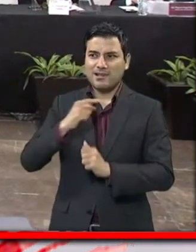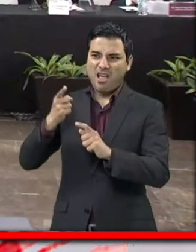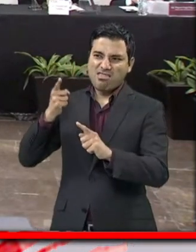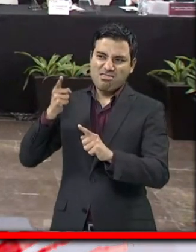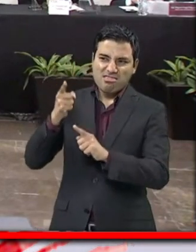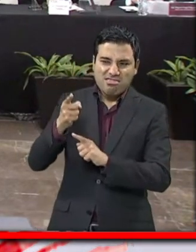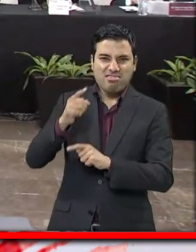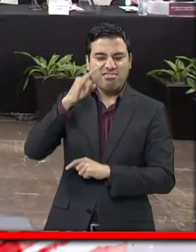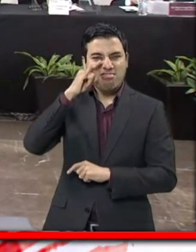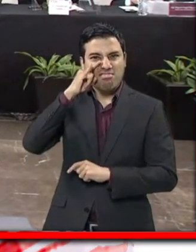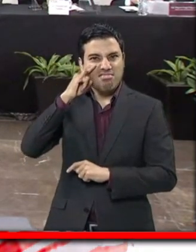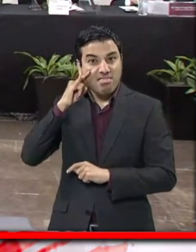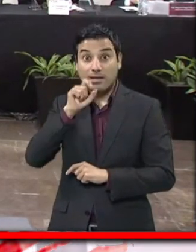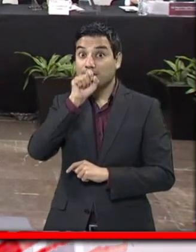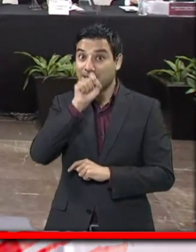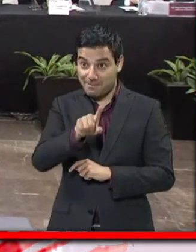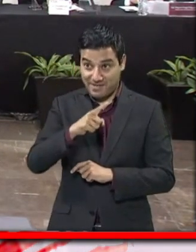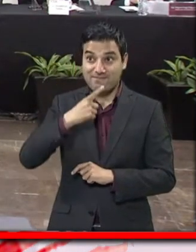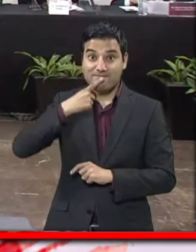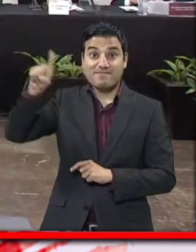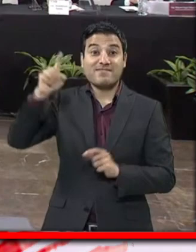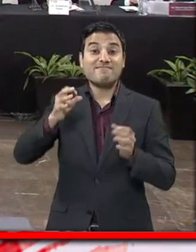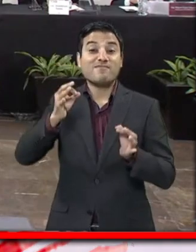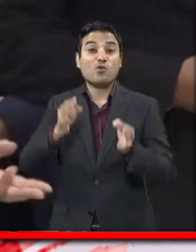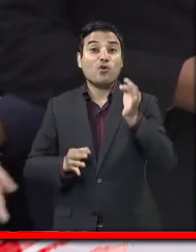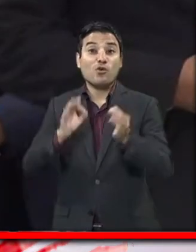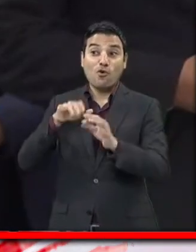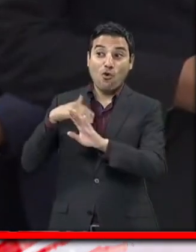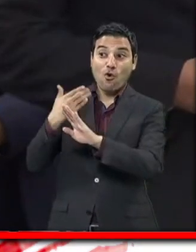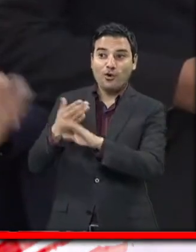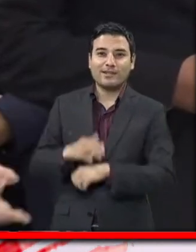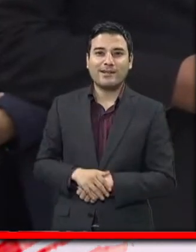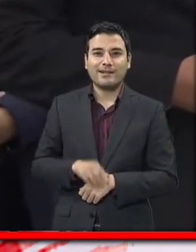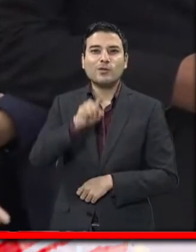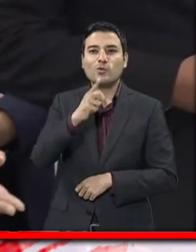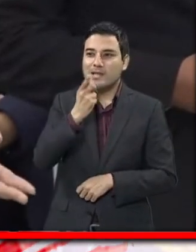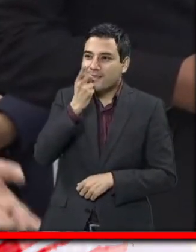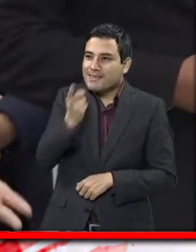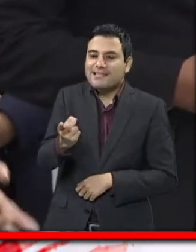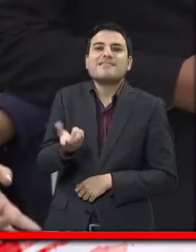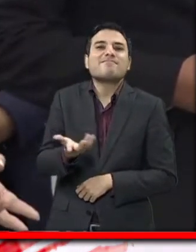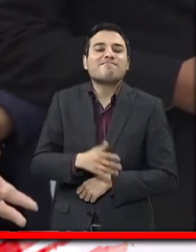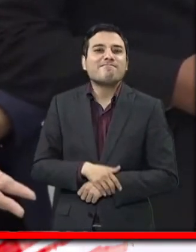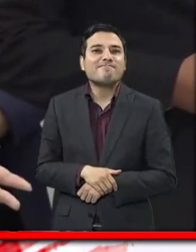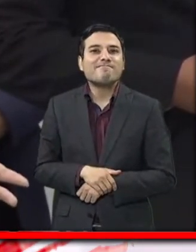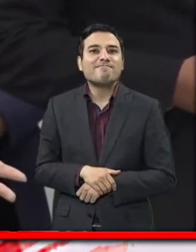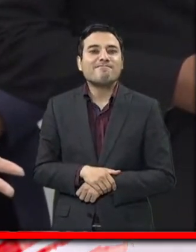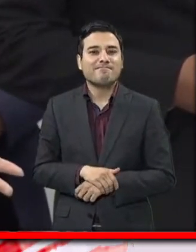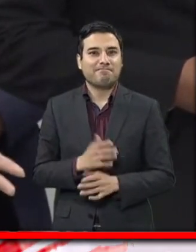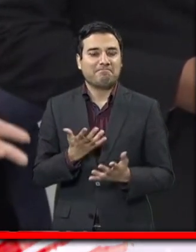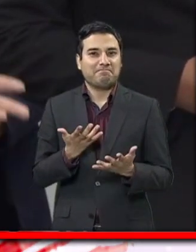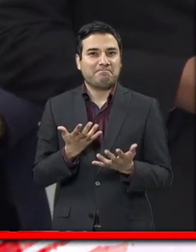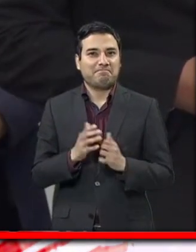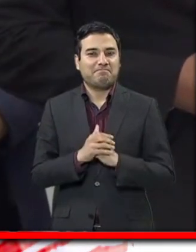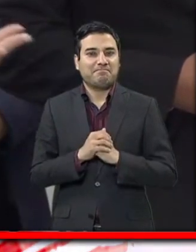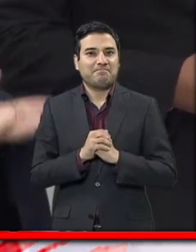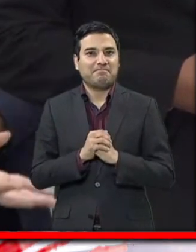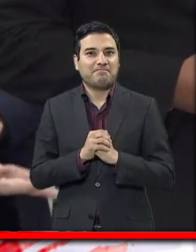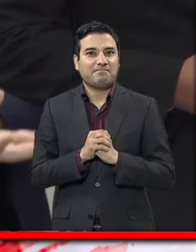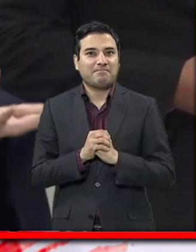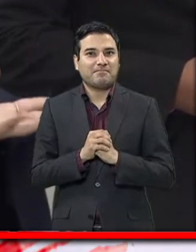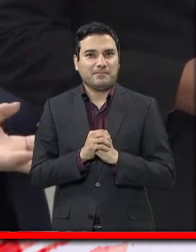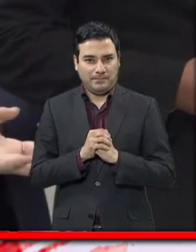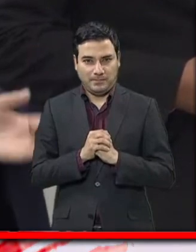denunciadas penalmente que les dice a las consejerías que se quedan si esto entonces implicaría que